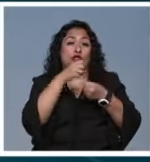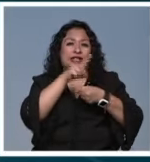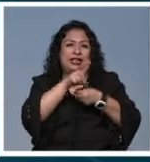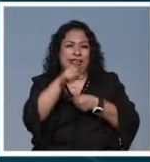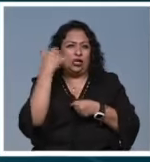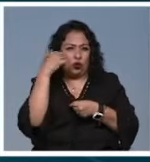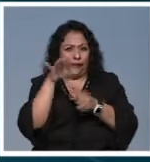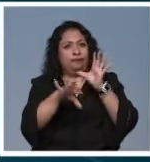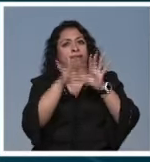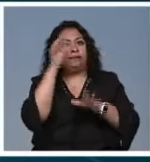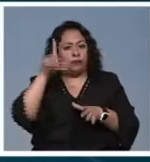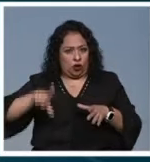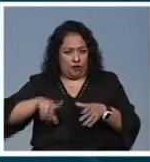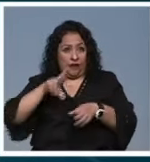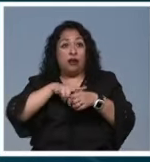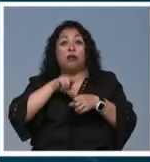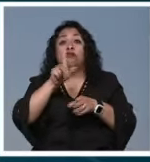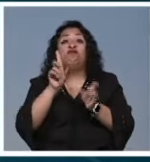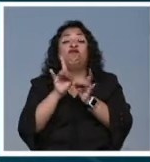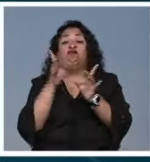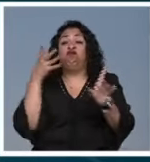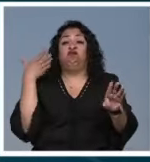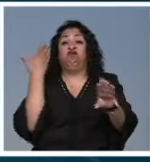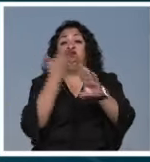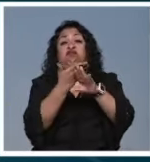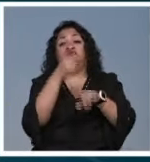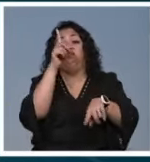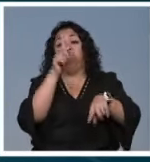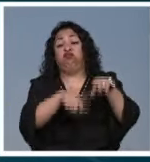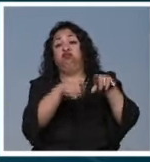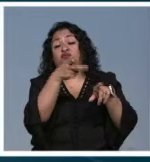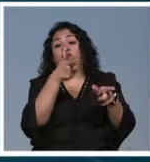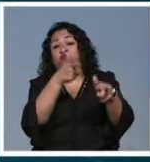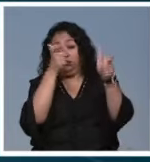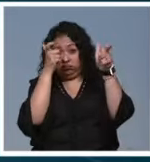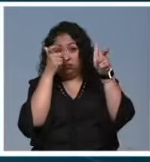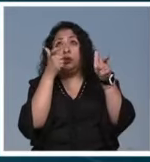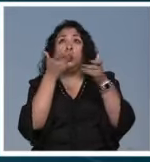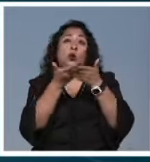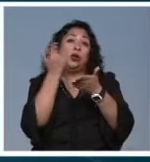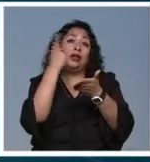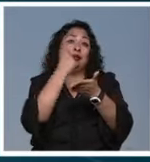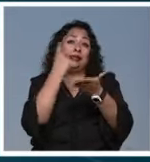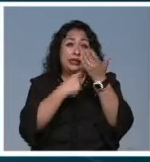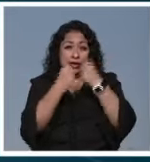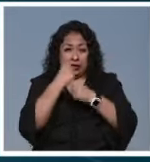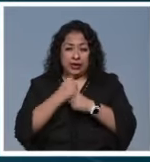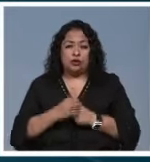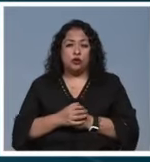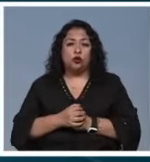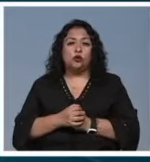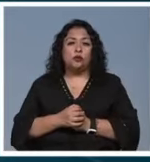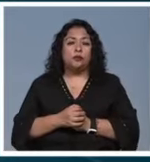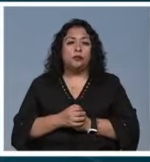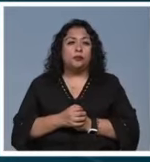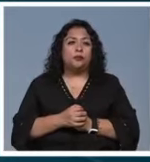fue elegido gobernador hasta que ocurrió un golpe de estado y derivó en su fusilamiento hace 100 años.